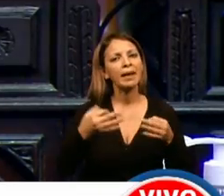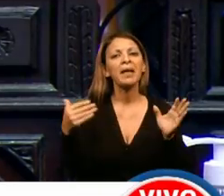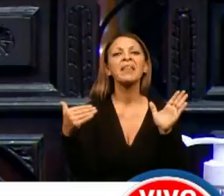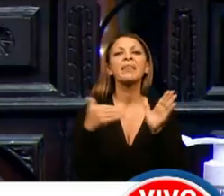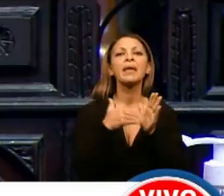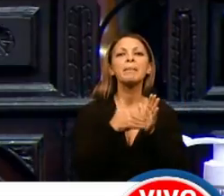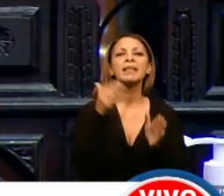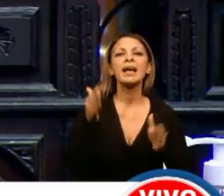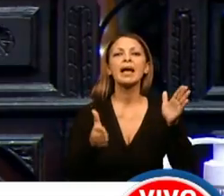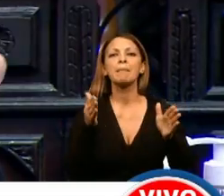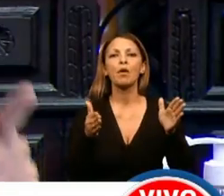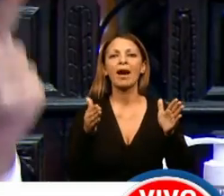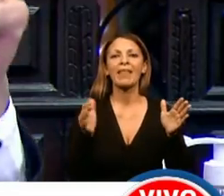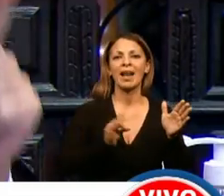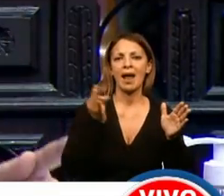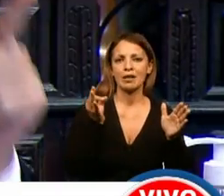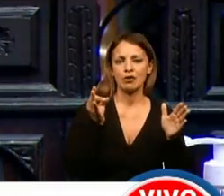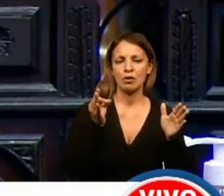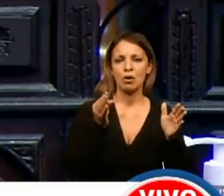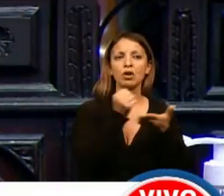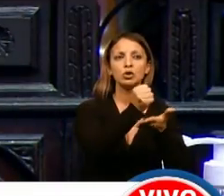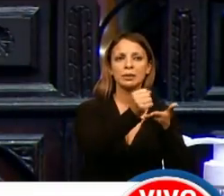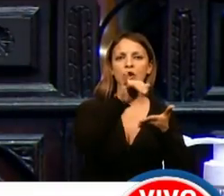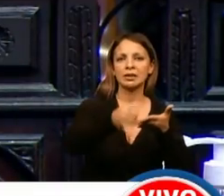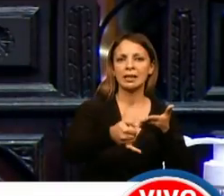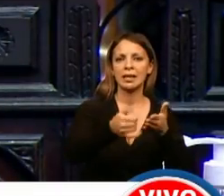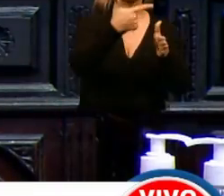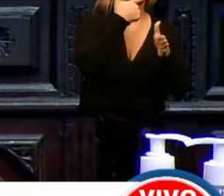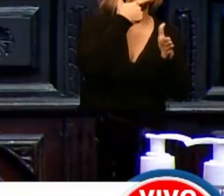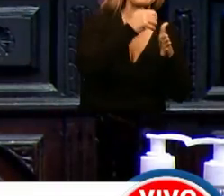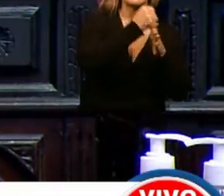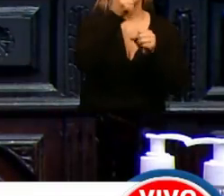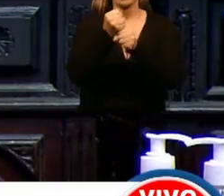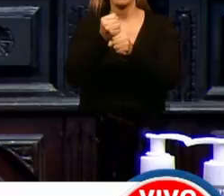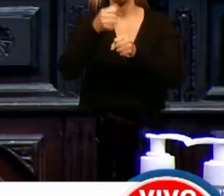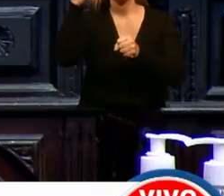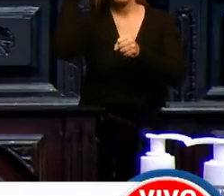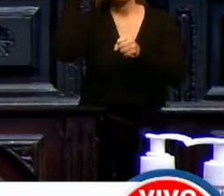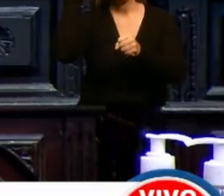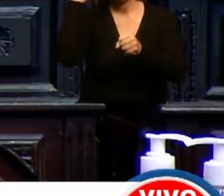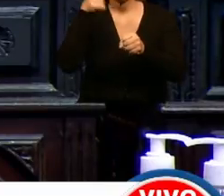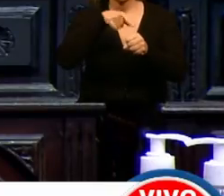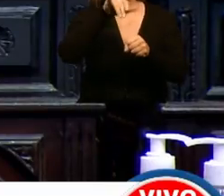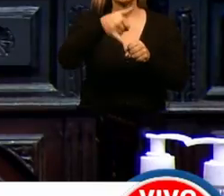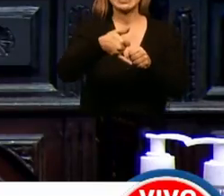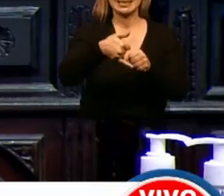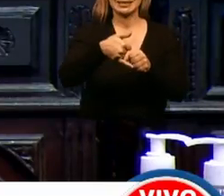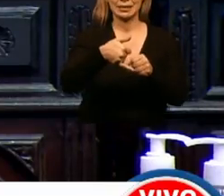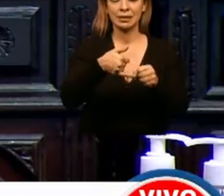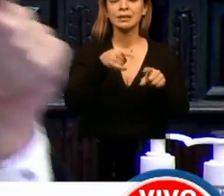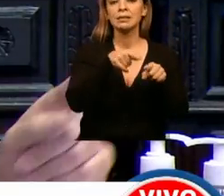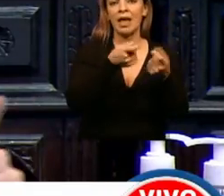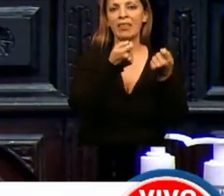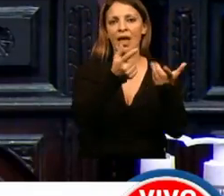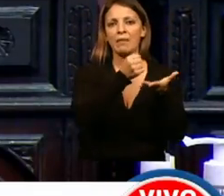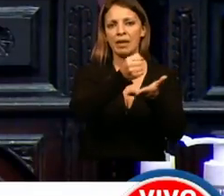vamos a pedir que sea del mes de septiembre al mes de marzo cuando es intenso el consumo porque